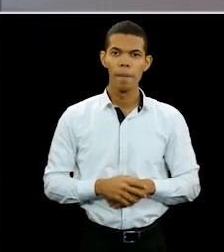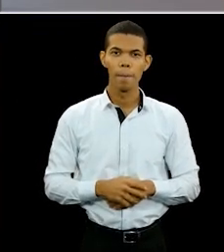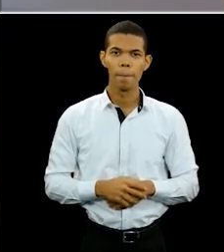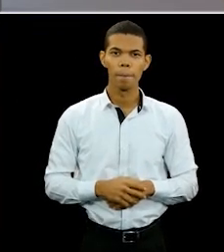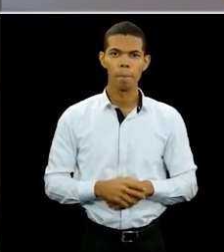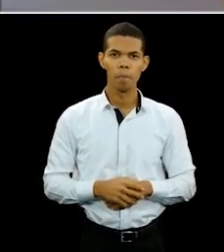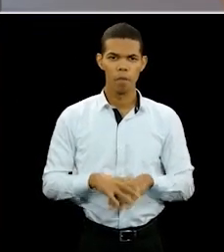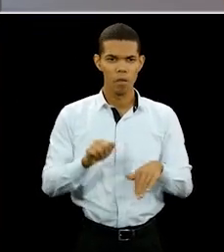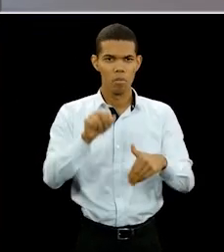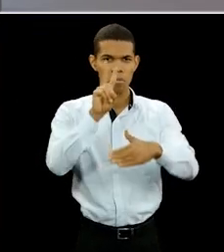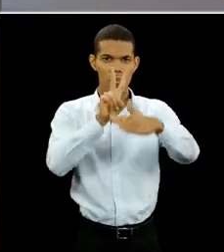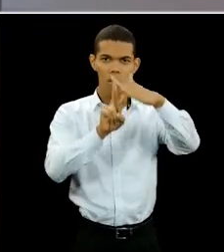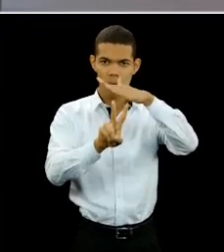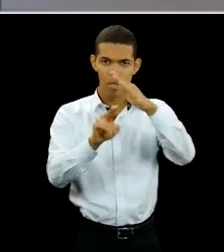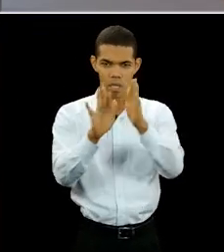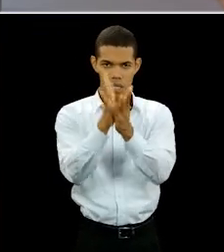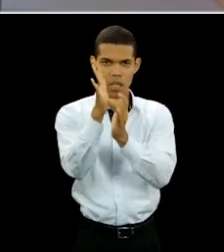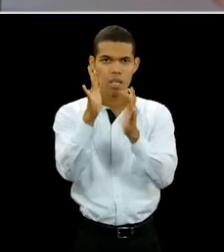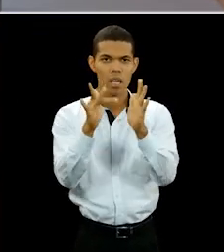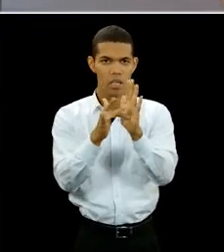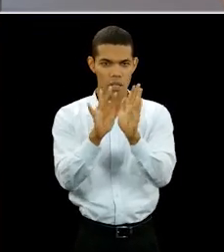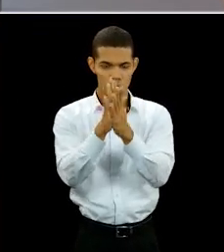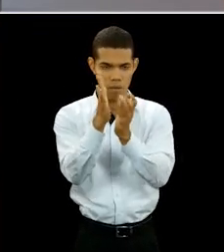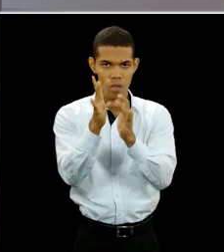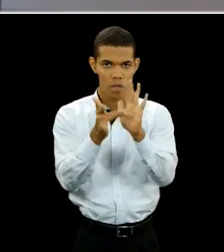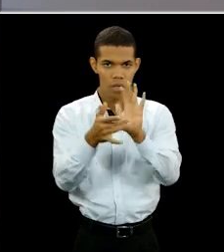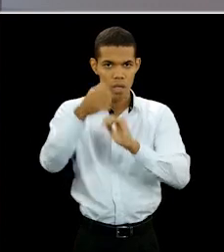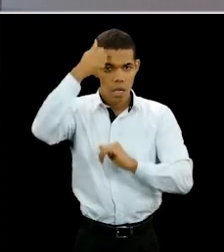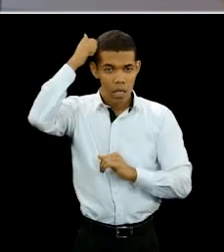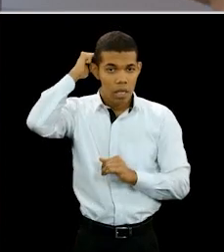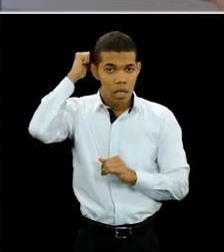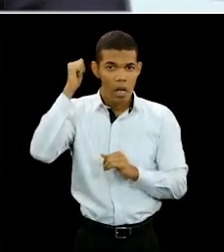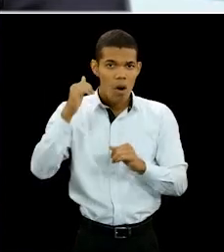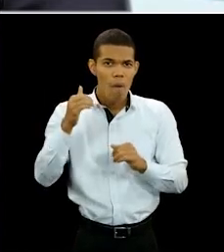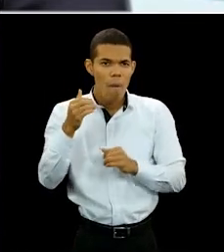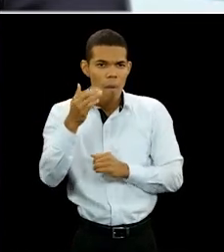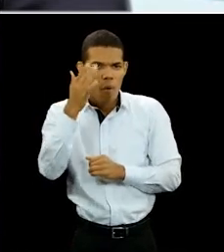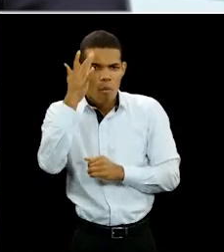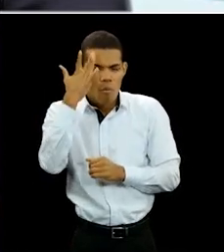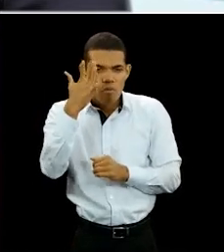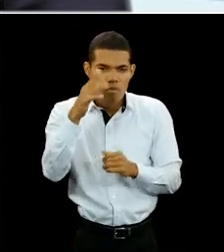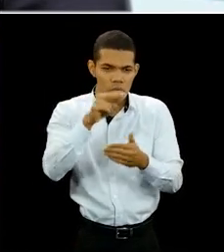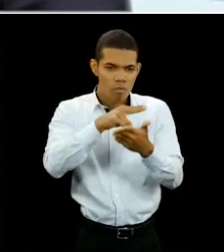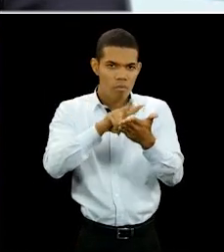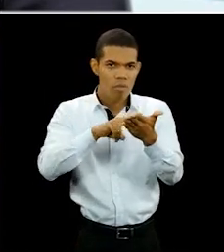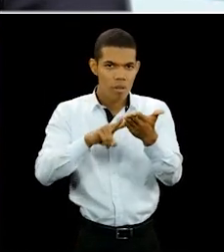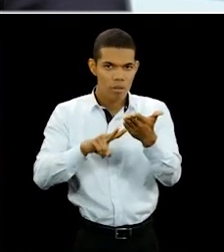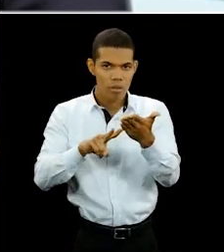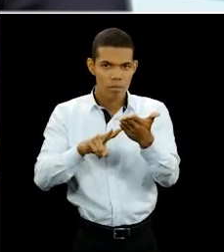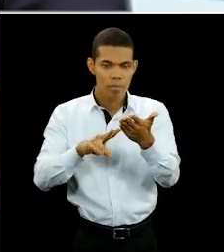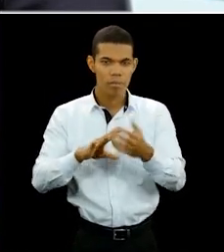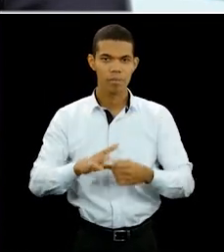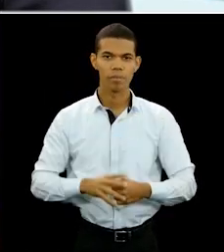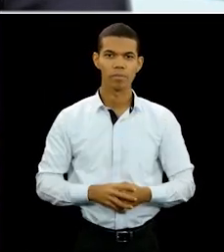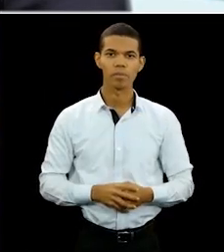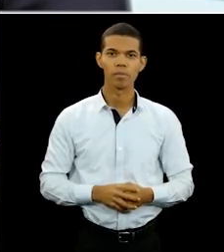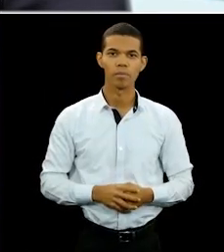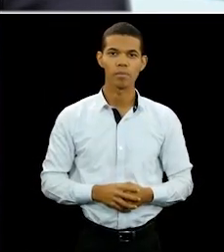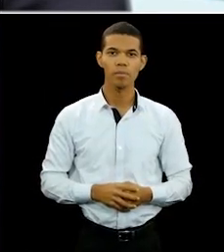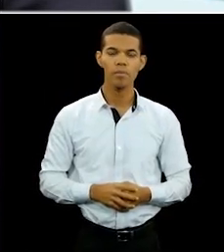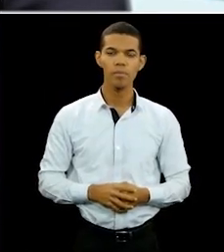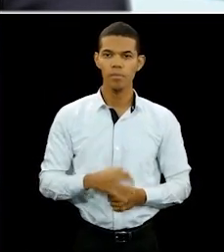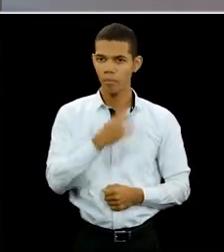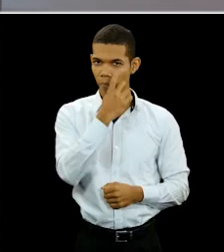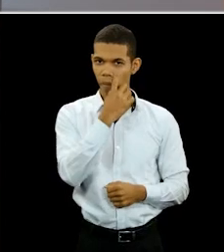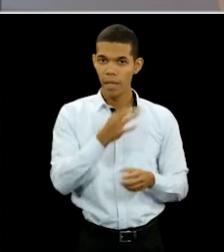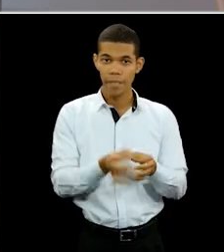libro del profeta Ezequiel y para contextualizar un poco por qué leemos Ezequiel correcto importante iba mi pregunta en relación con eso sí